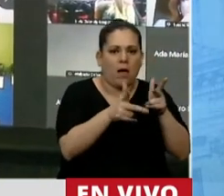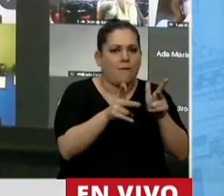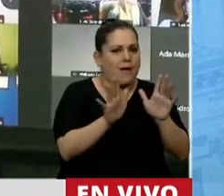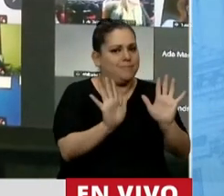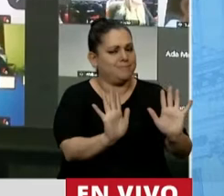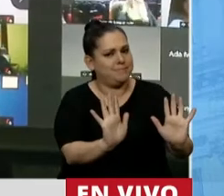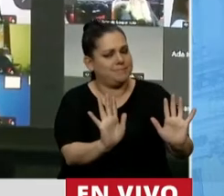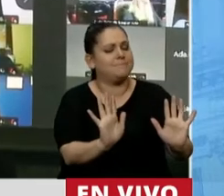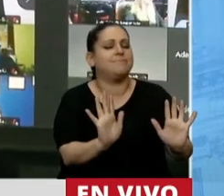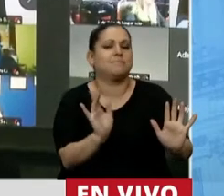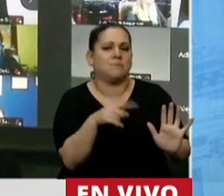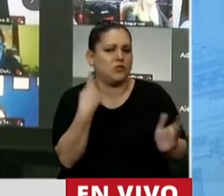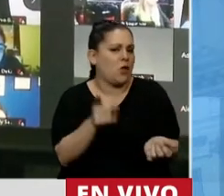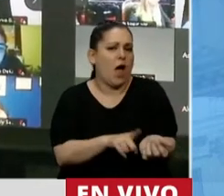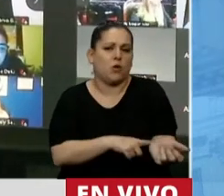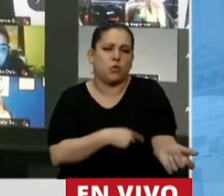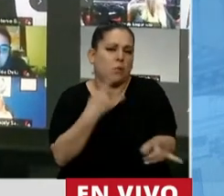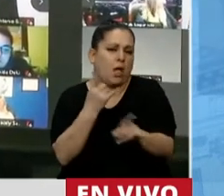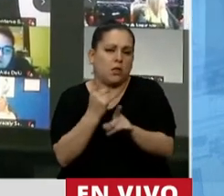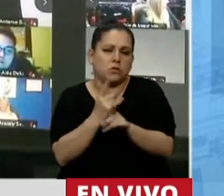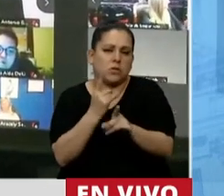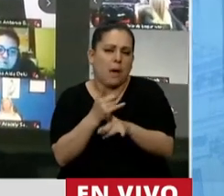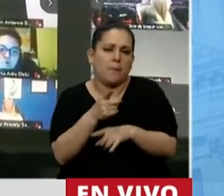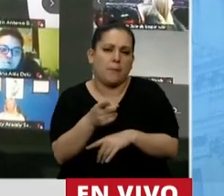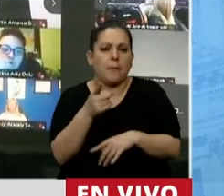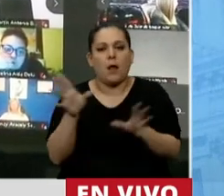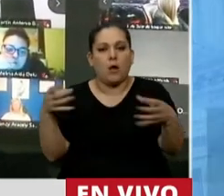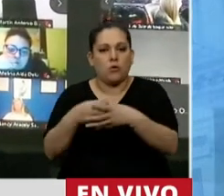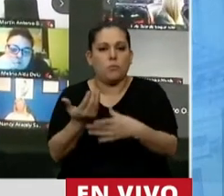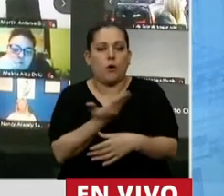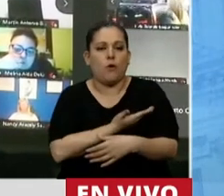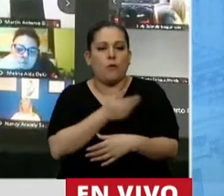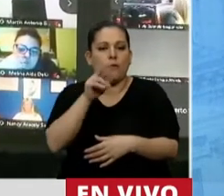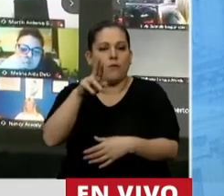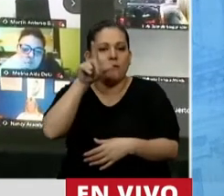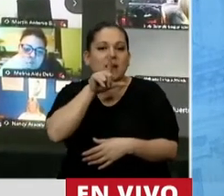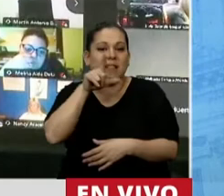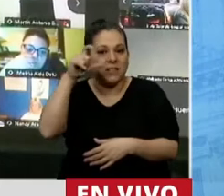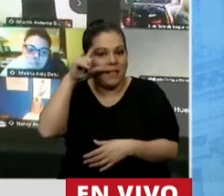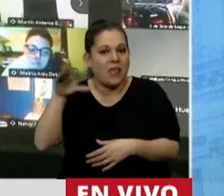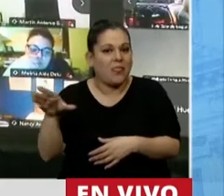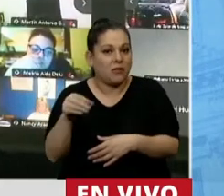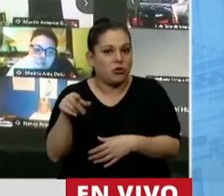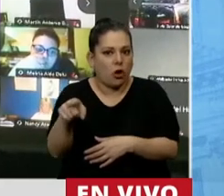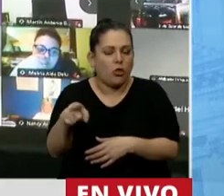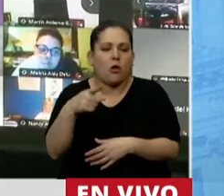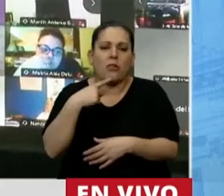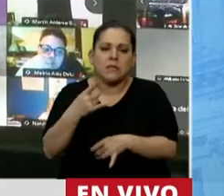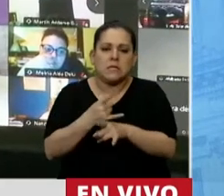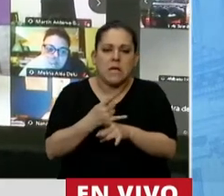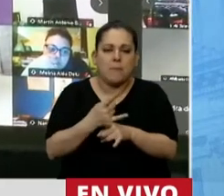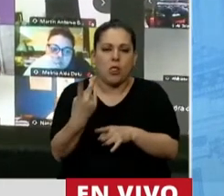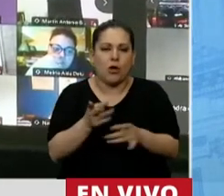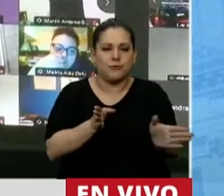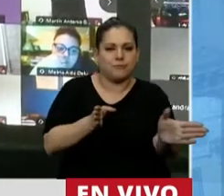Digo, estamos acostumbrados a ver al frente de todos andar por dos carriles, manejar por la izquierda, manejar